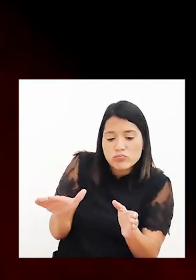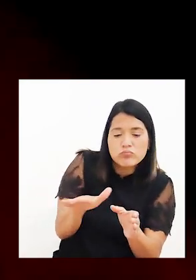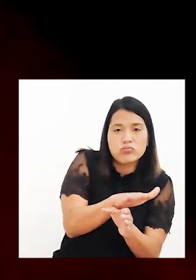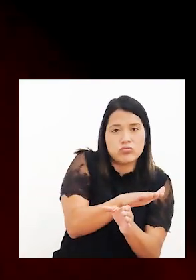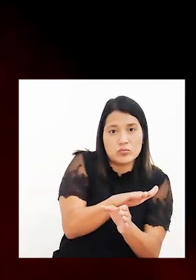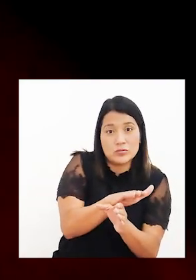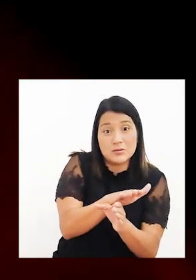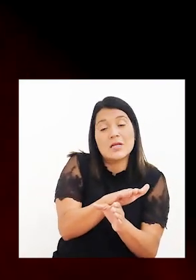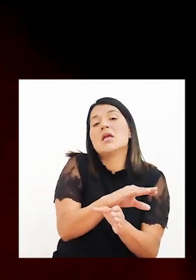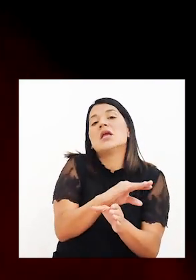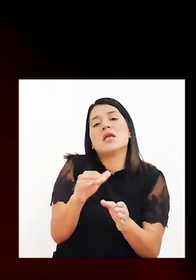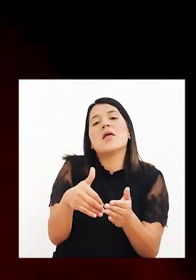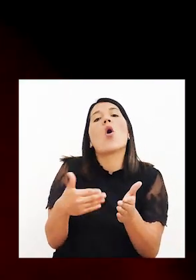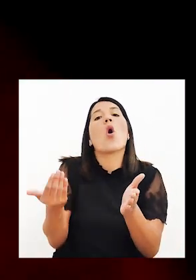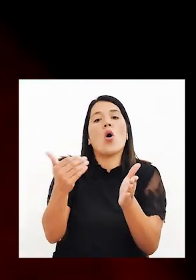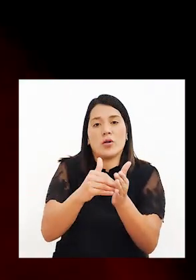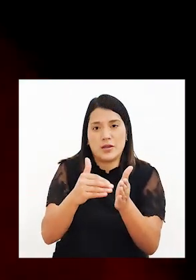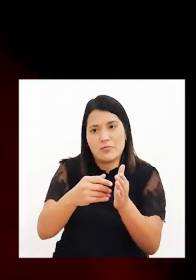Y regresan al mar.